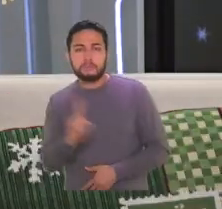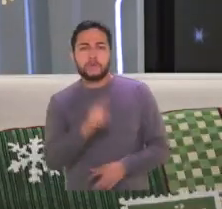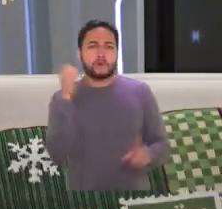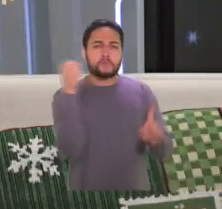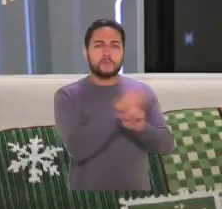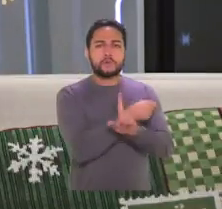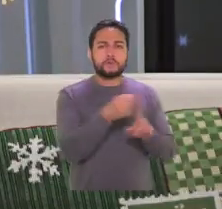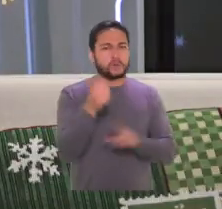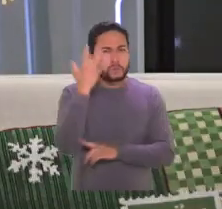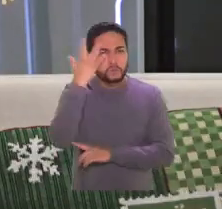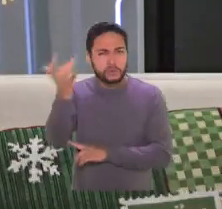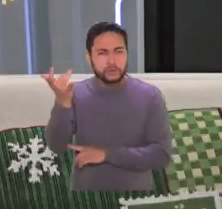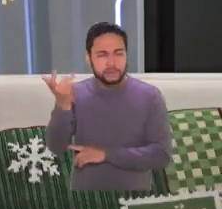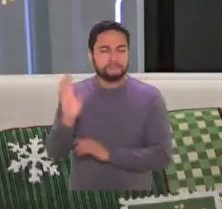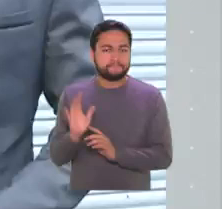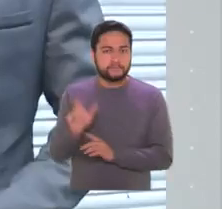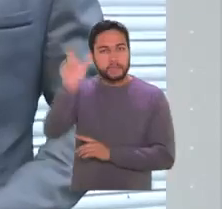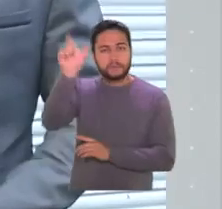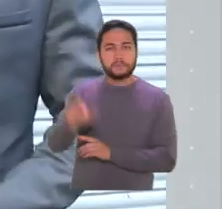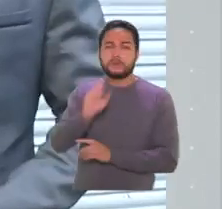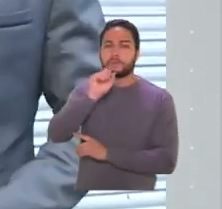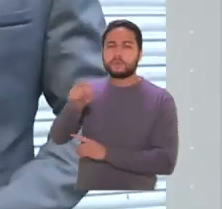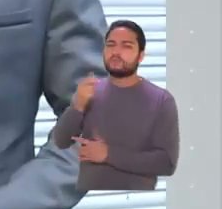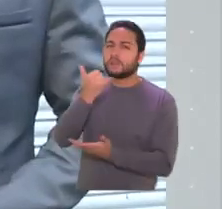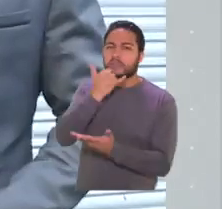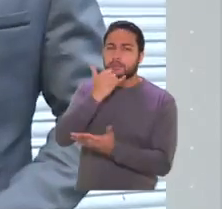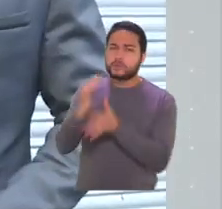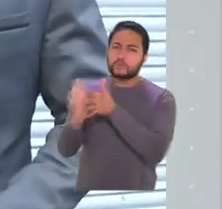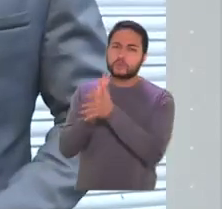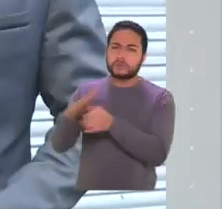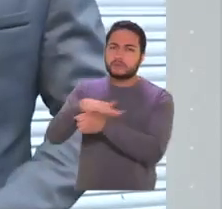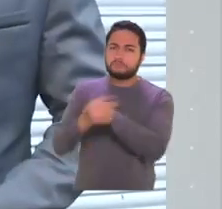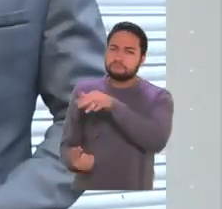qué? Le preguntamos a Miguel Ángel Cruz. Miguel Ángel.